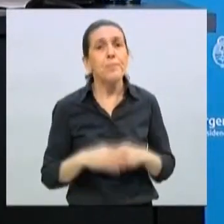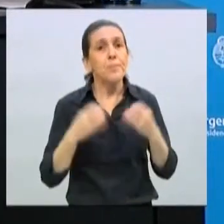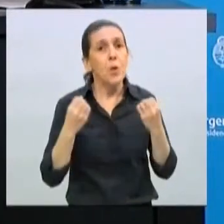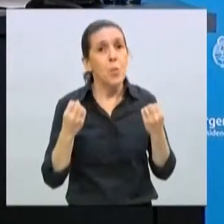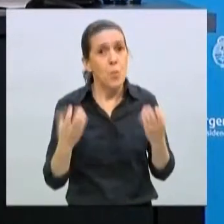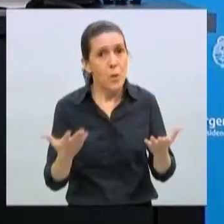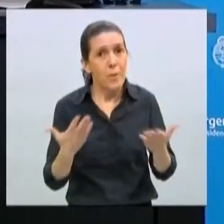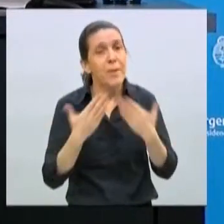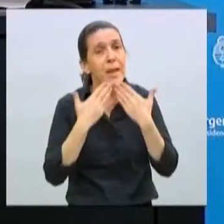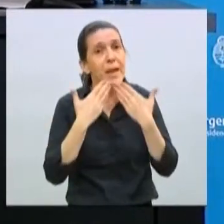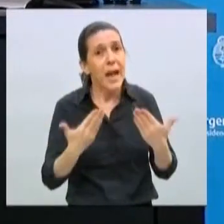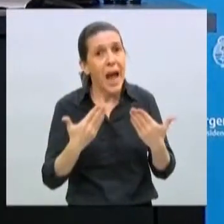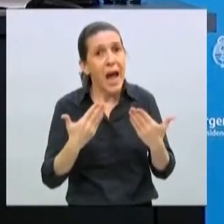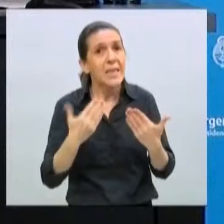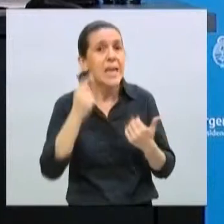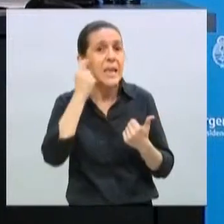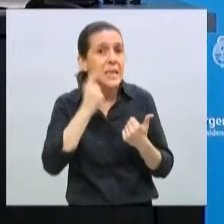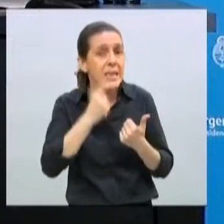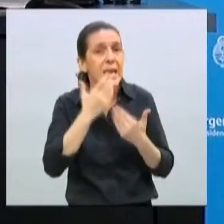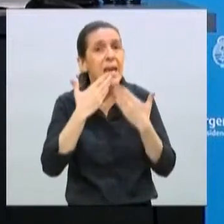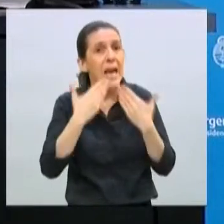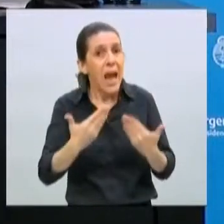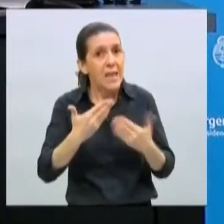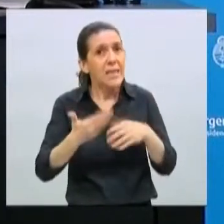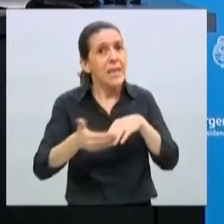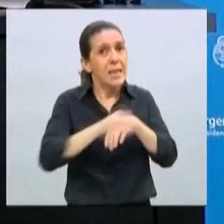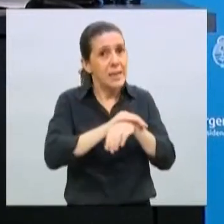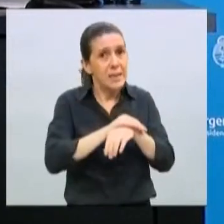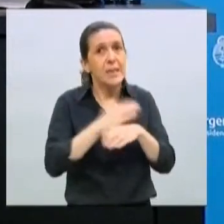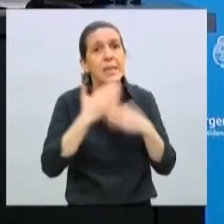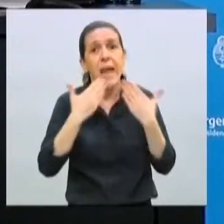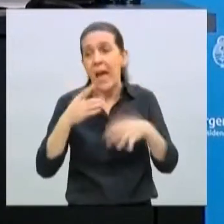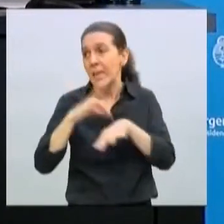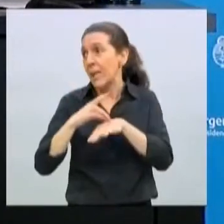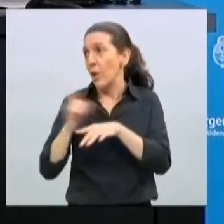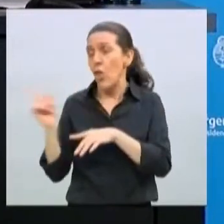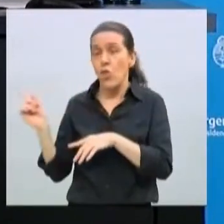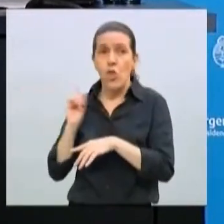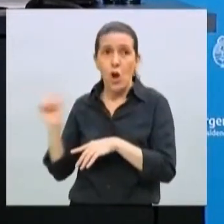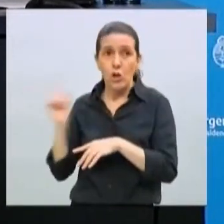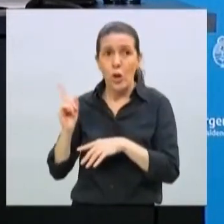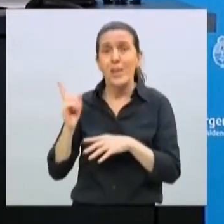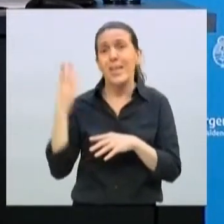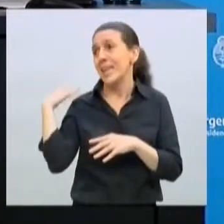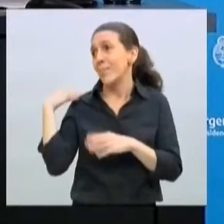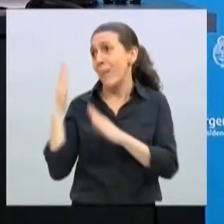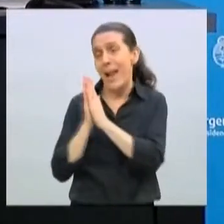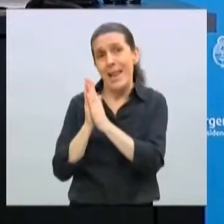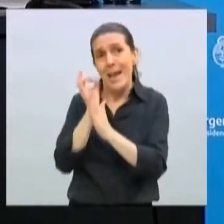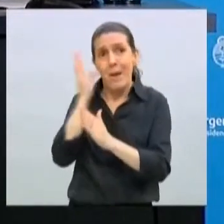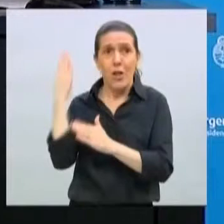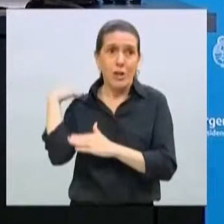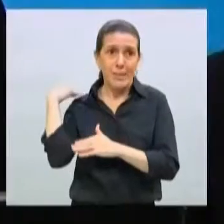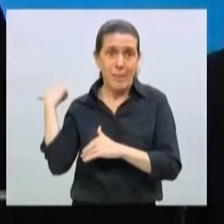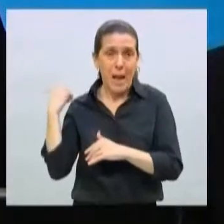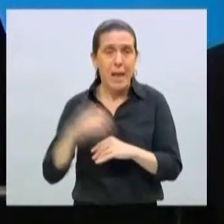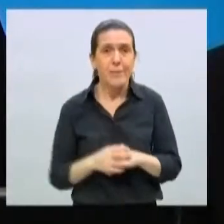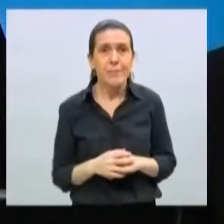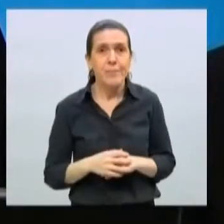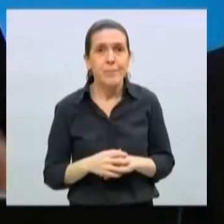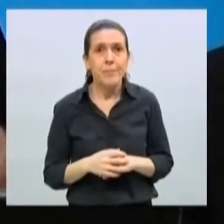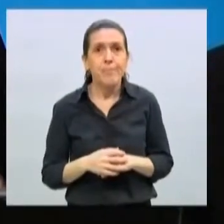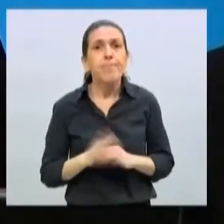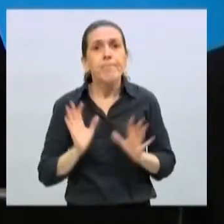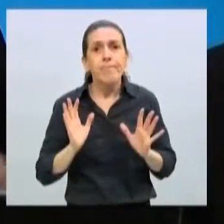gracias. Gracias, Axel, gracias, Horacio. Gracias, doctores, que les sigo dando la espalda, perdón. No